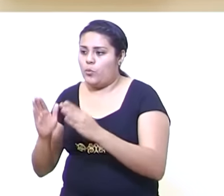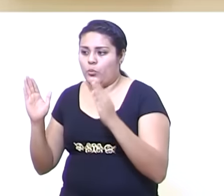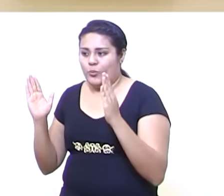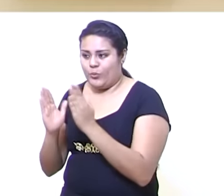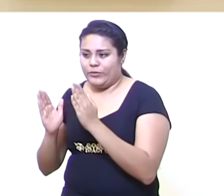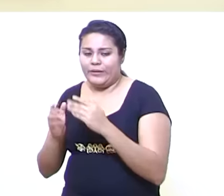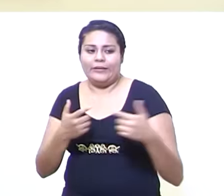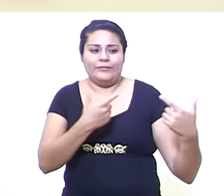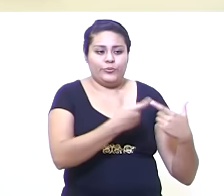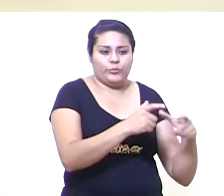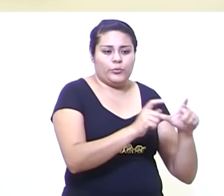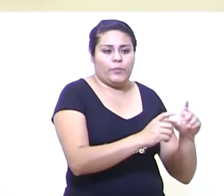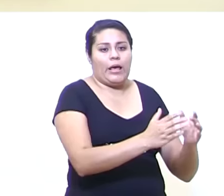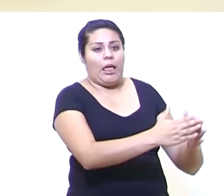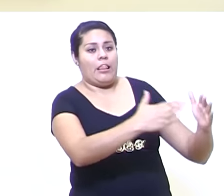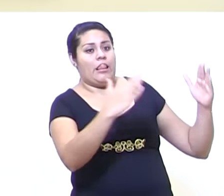¡Excelente!